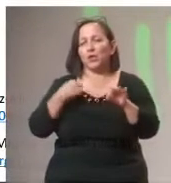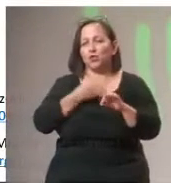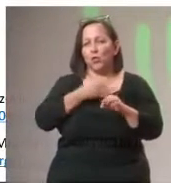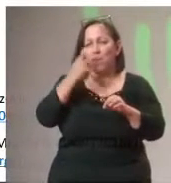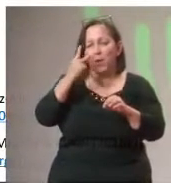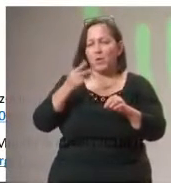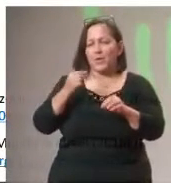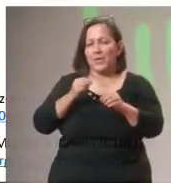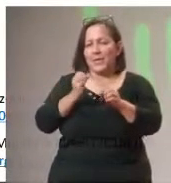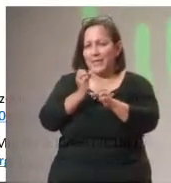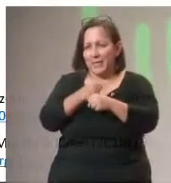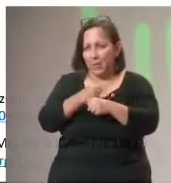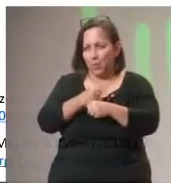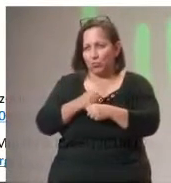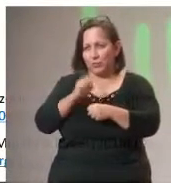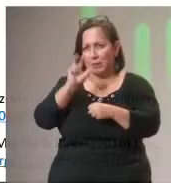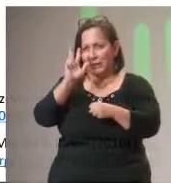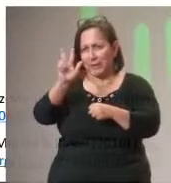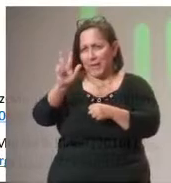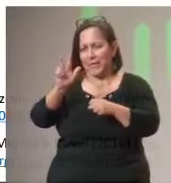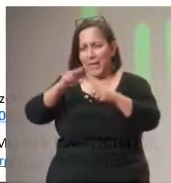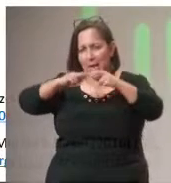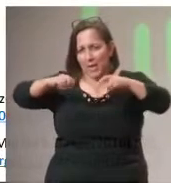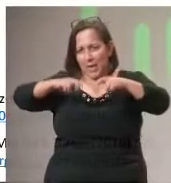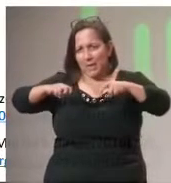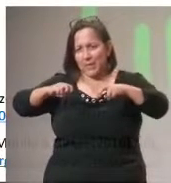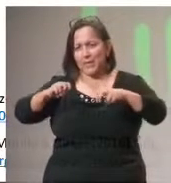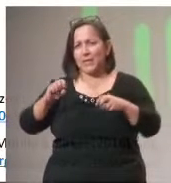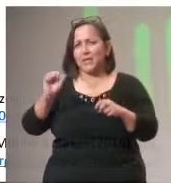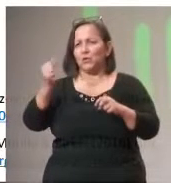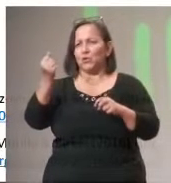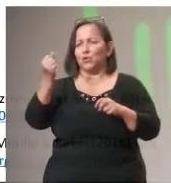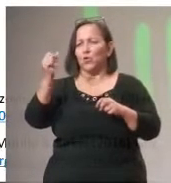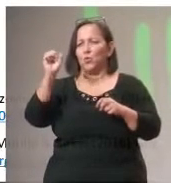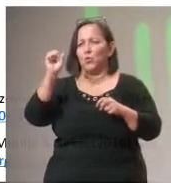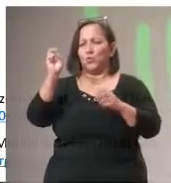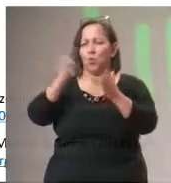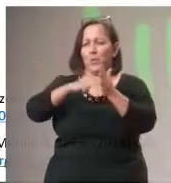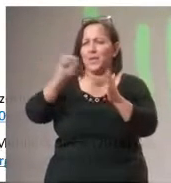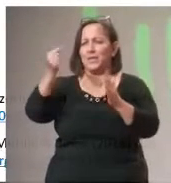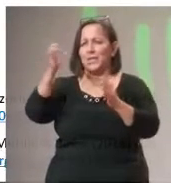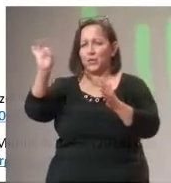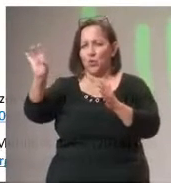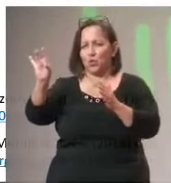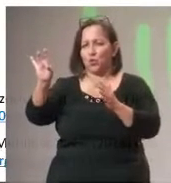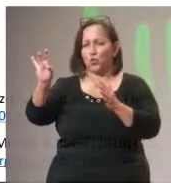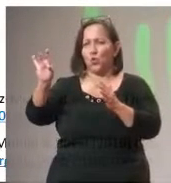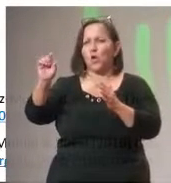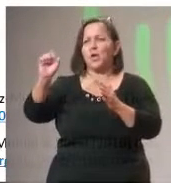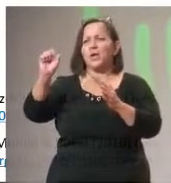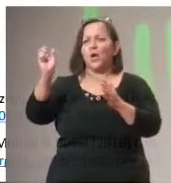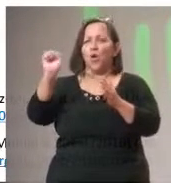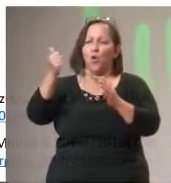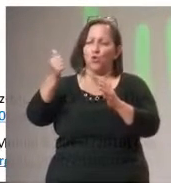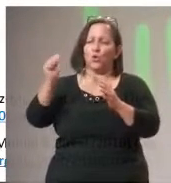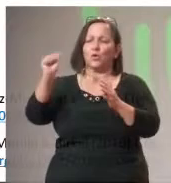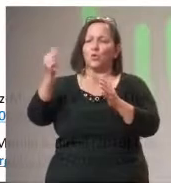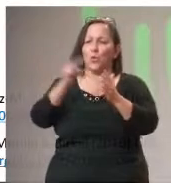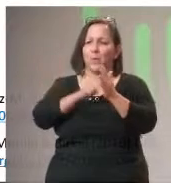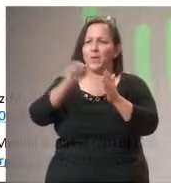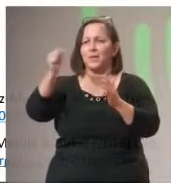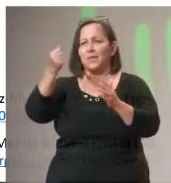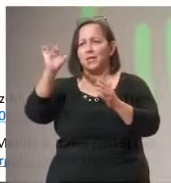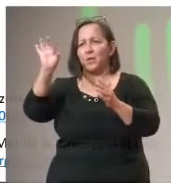3 muestreos, uno en septiembre del 2018, uno en abril del 2019 y uno en septiembre del